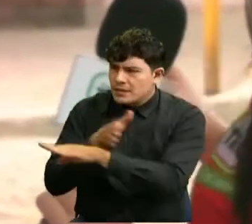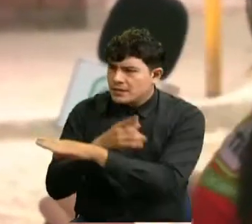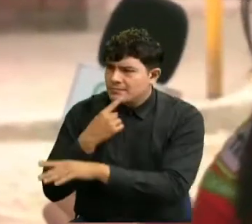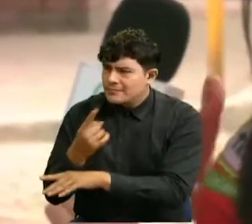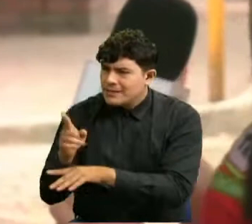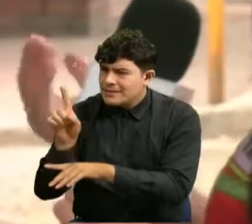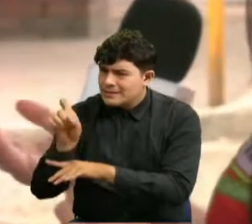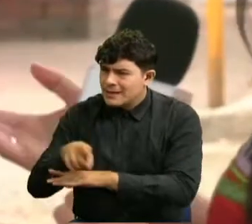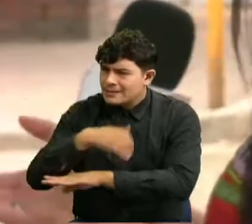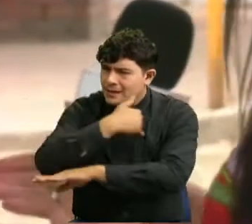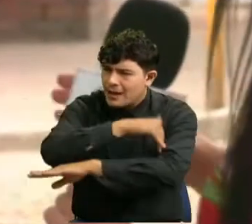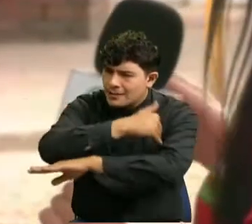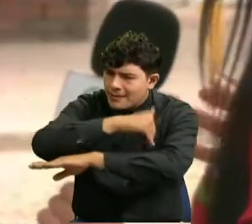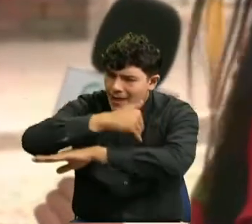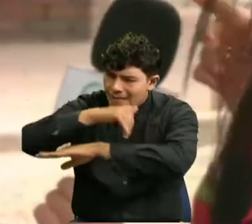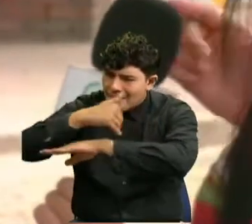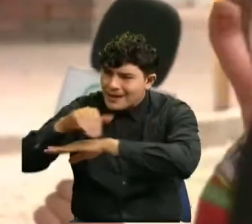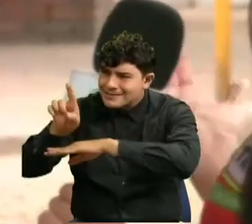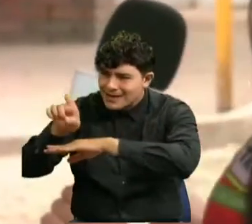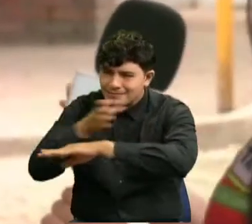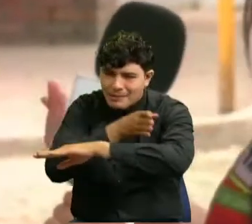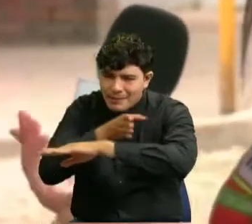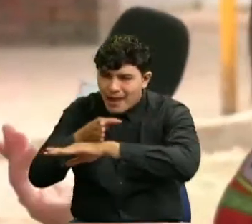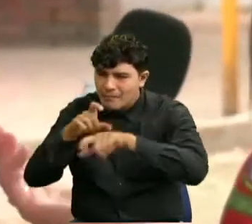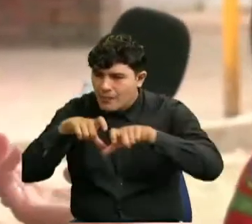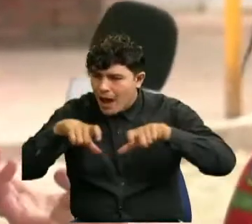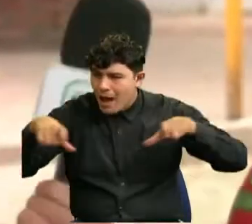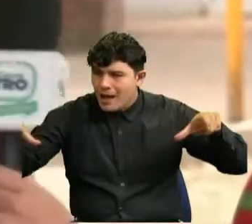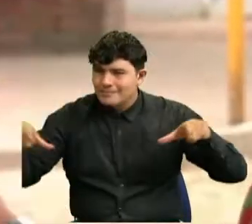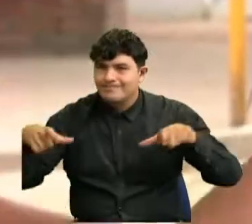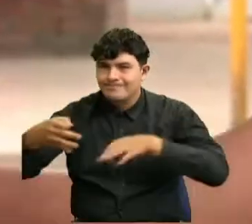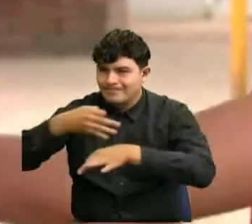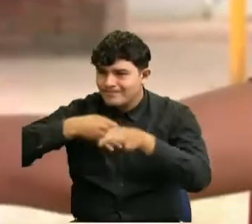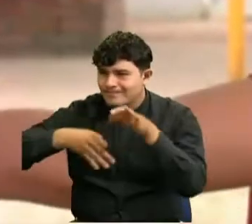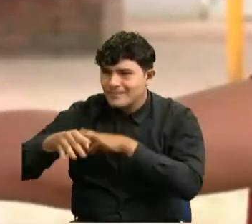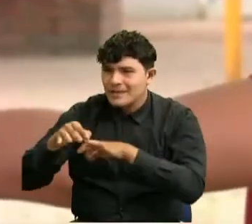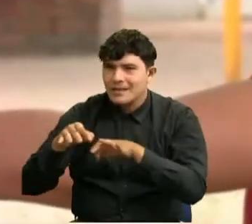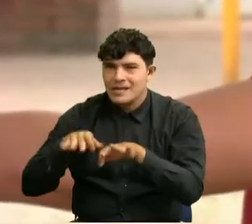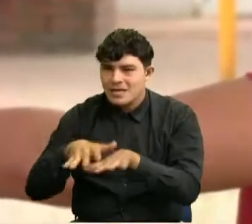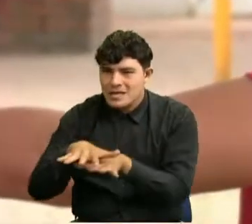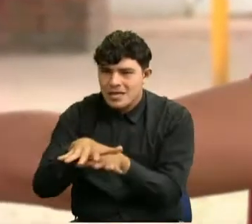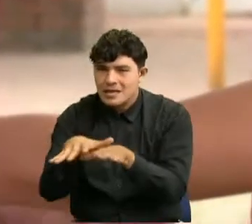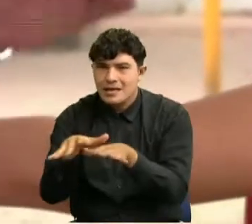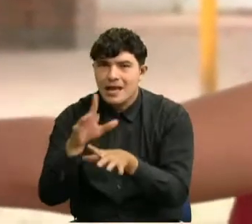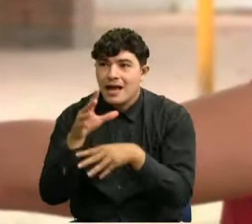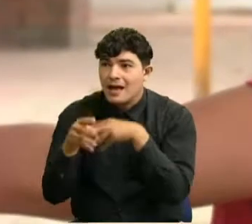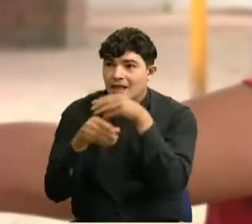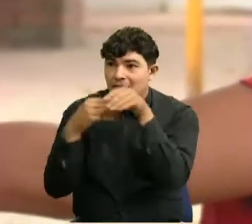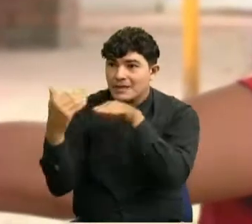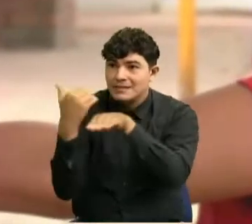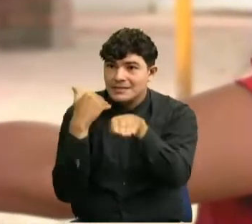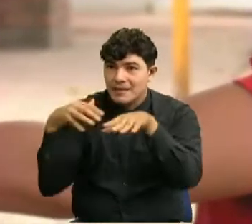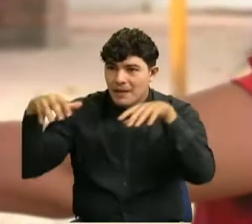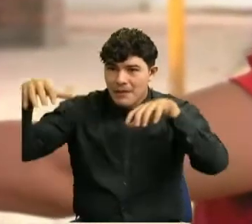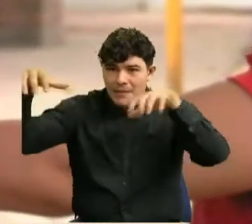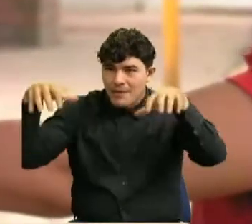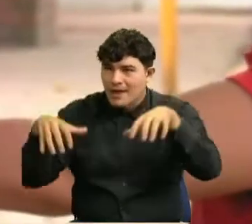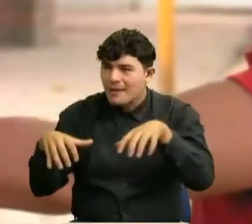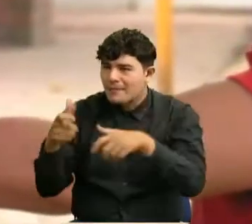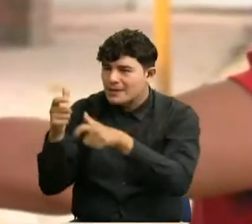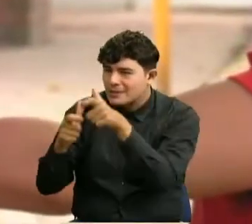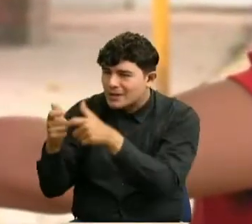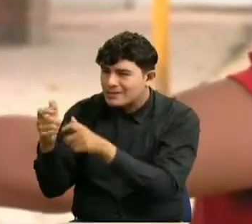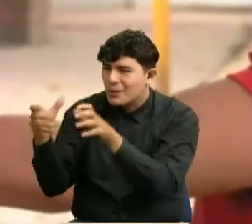manera, ¿sí? Entonces, pues además también hay muchos establecimientos comerciales alrededor. Exactamente, esta es la avenida principal, esta es la